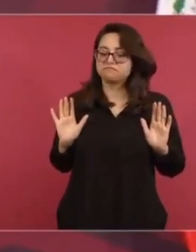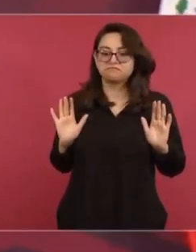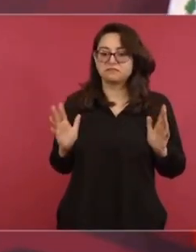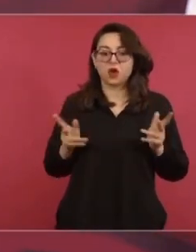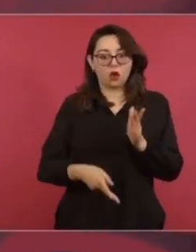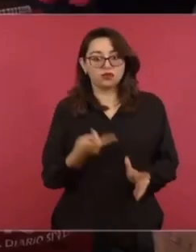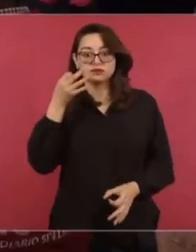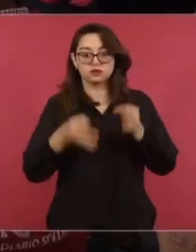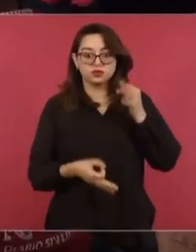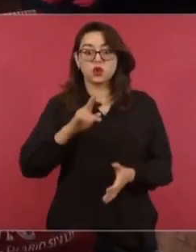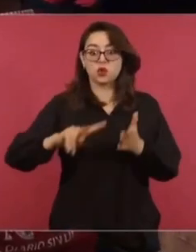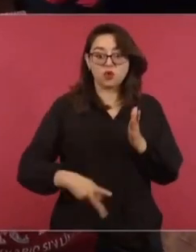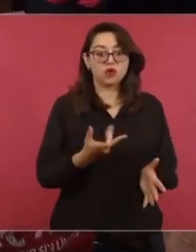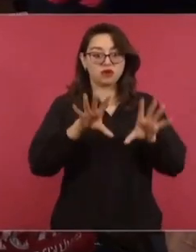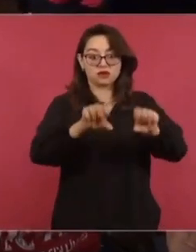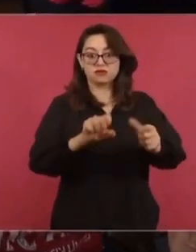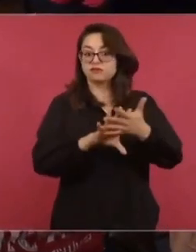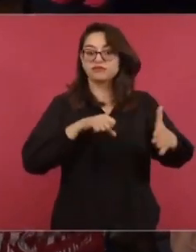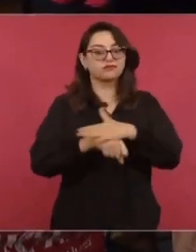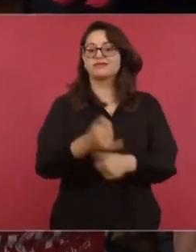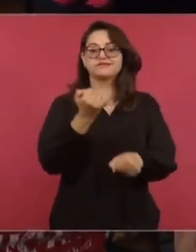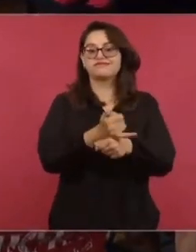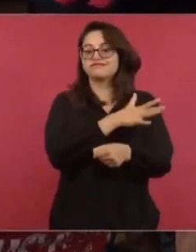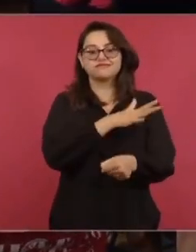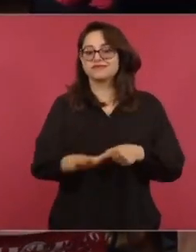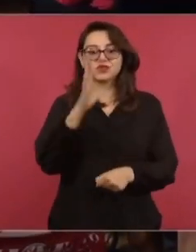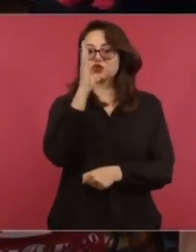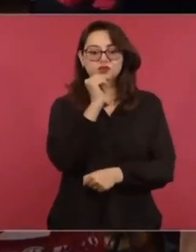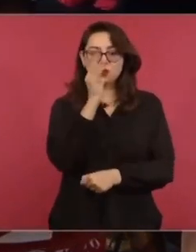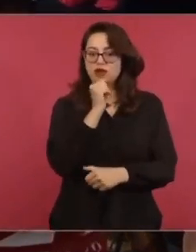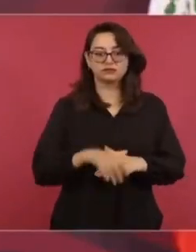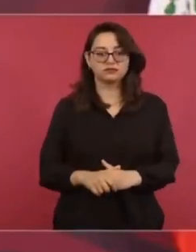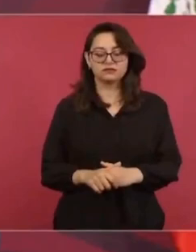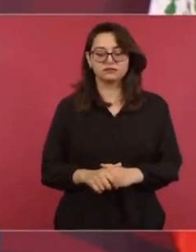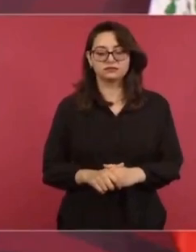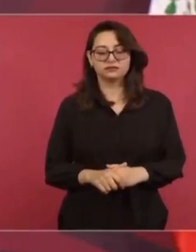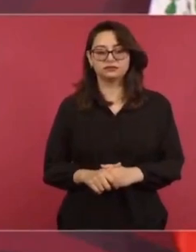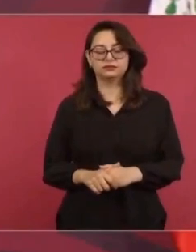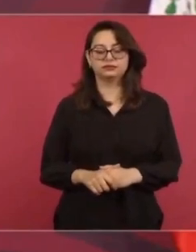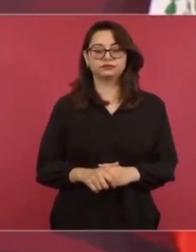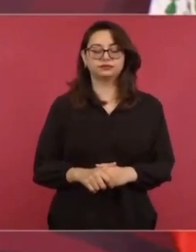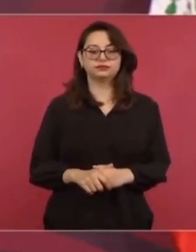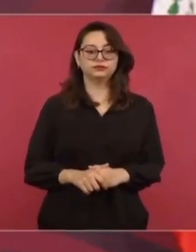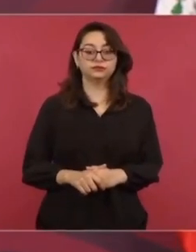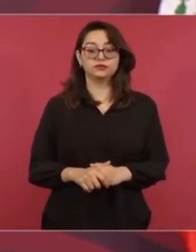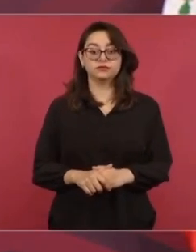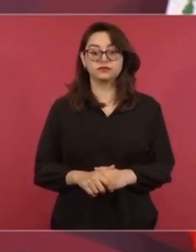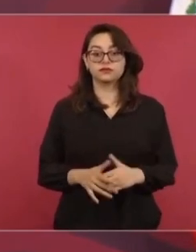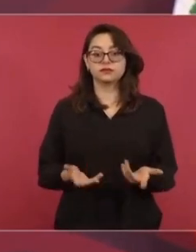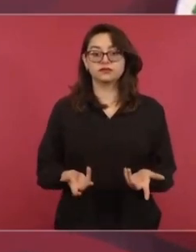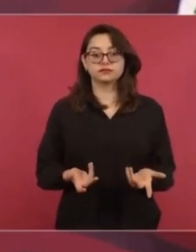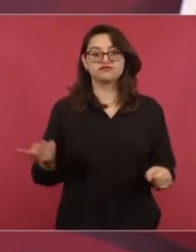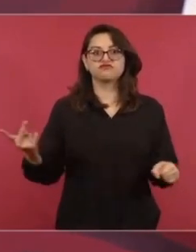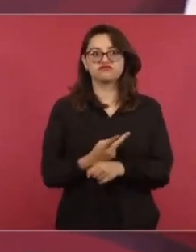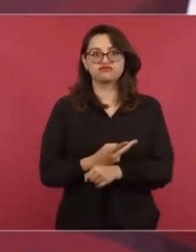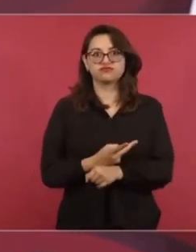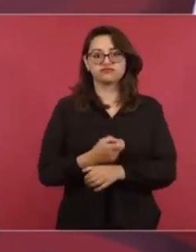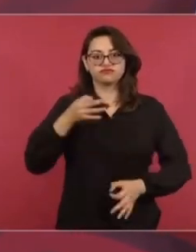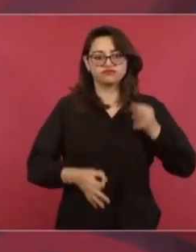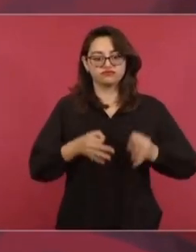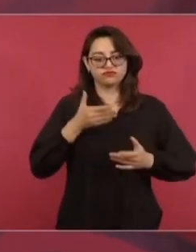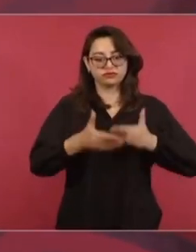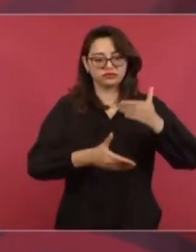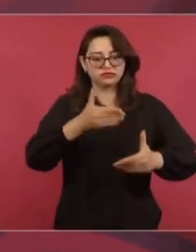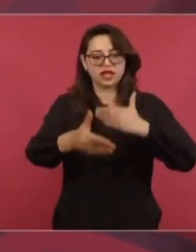participado por ese delito, no puede ser castigado. O sea, no solo fue indebido el procedimiento